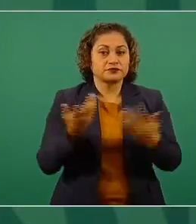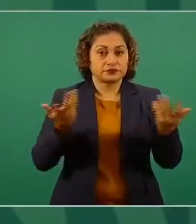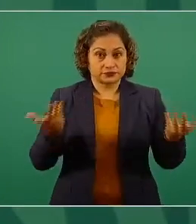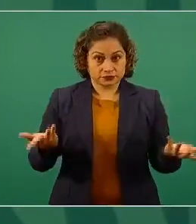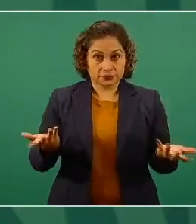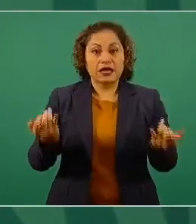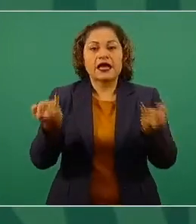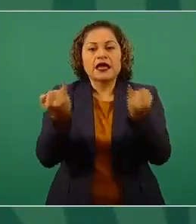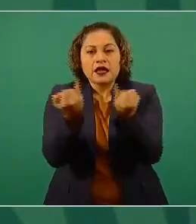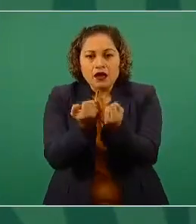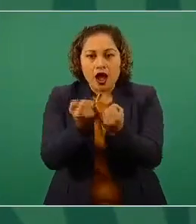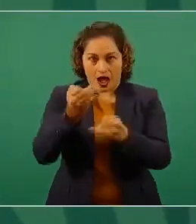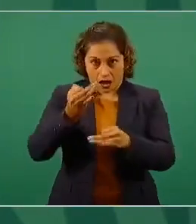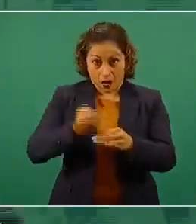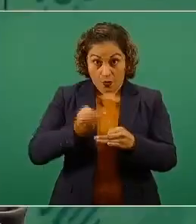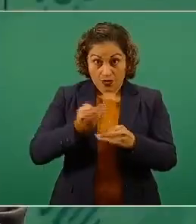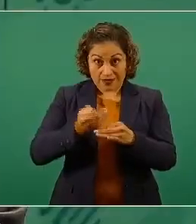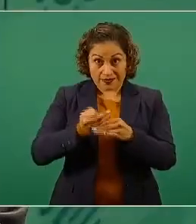caso,